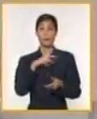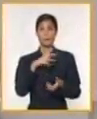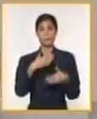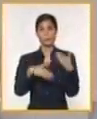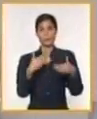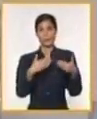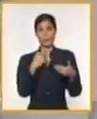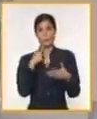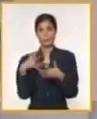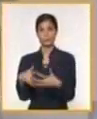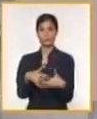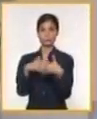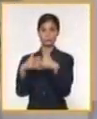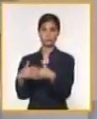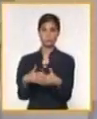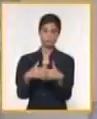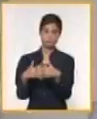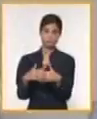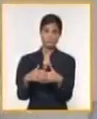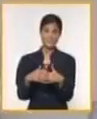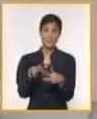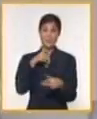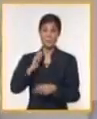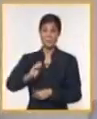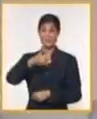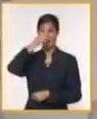Trump con sus declaraciones